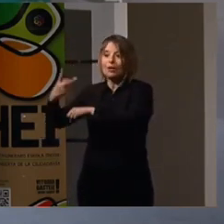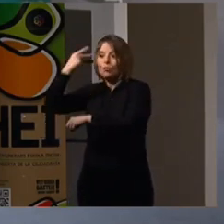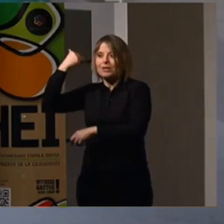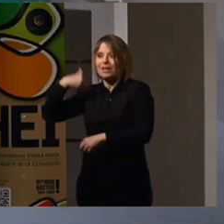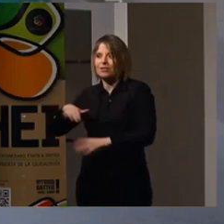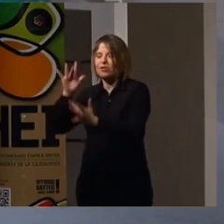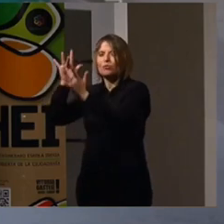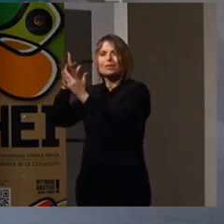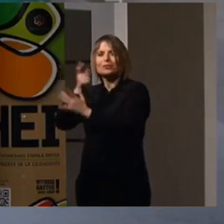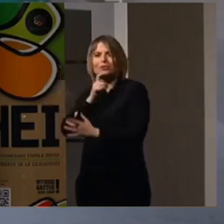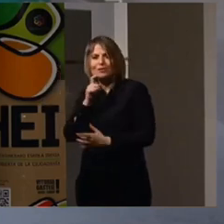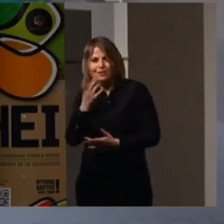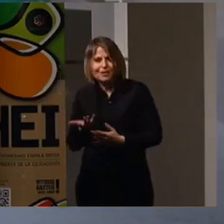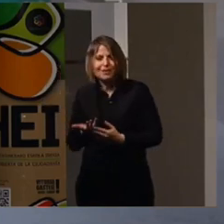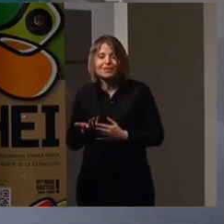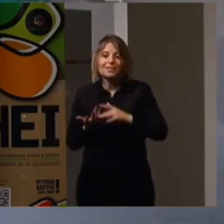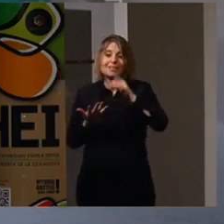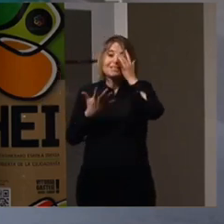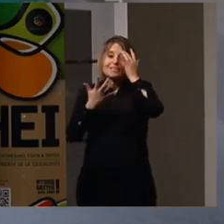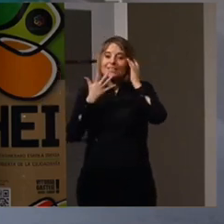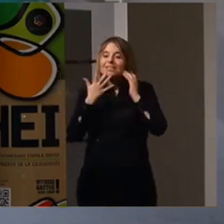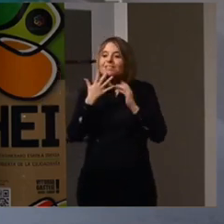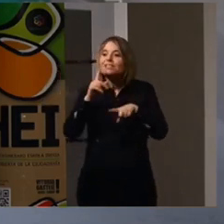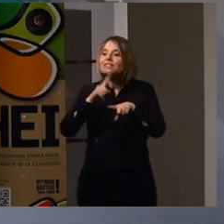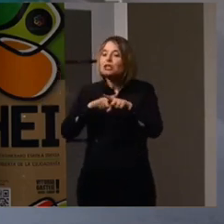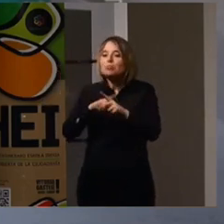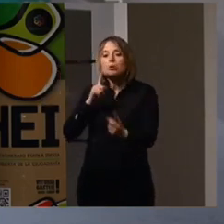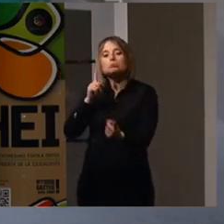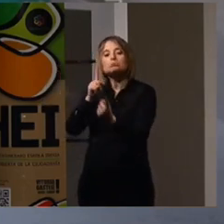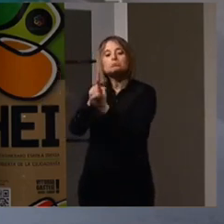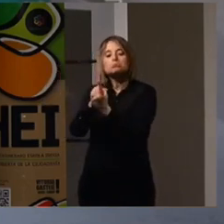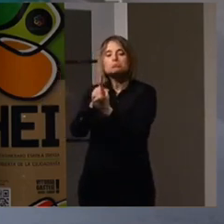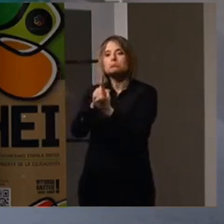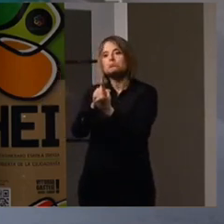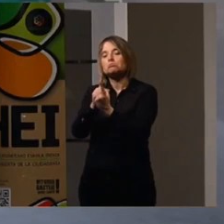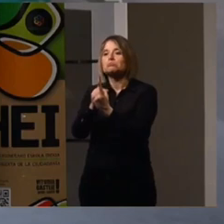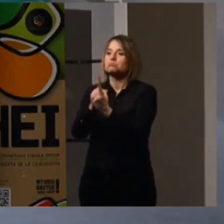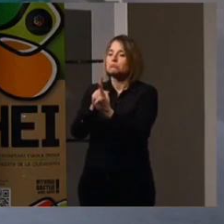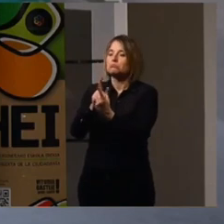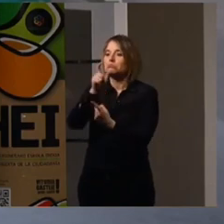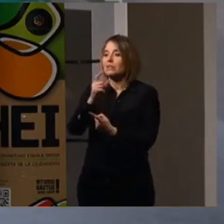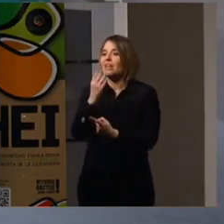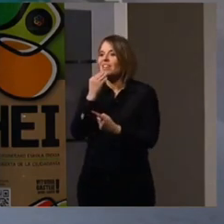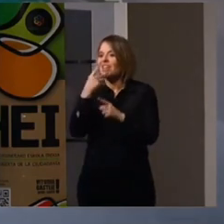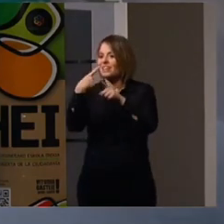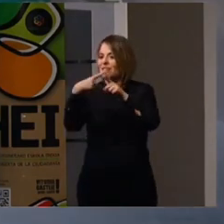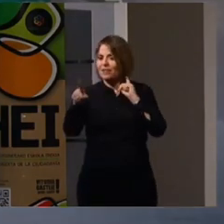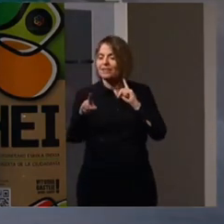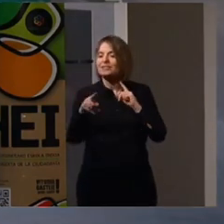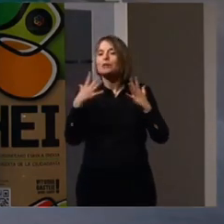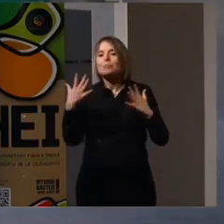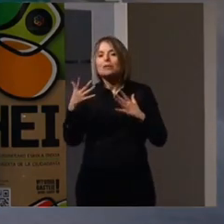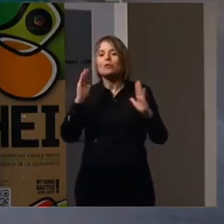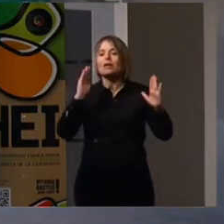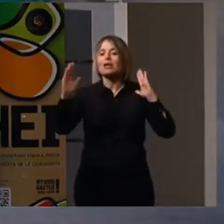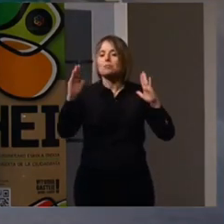jubiló, ¿no? Es como difícil, pero si consigues pasar tiempo con gente que está, y sobre todo gente de edad muy distinta a la tuya, y